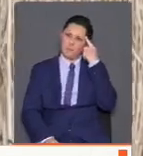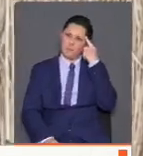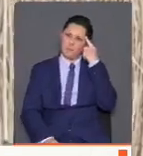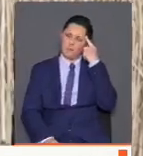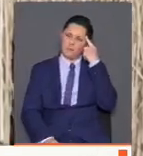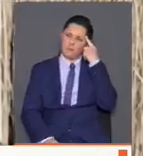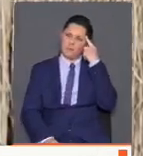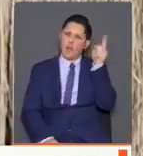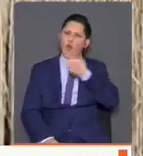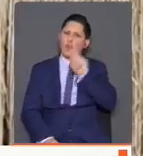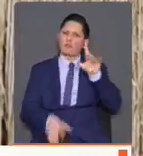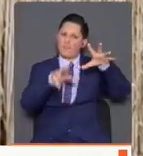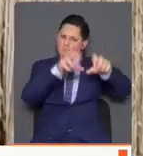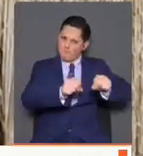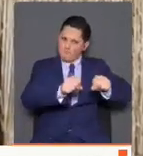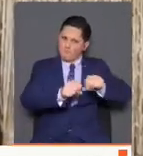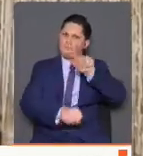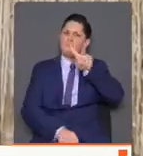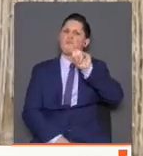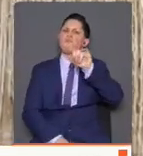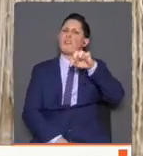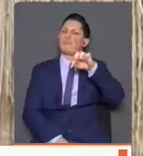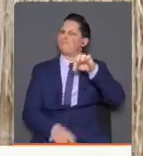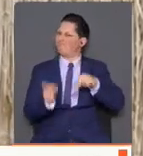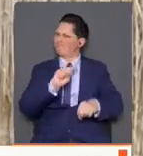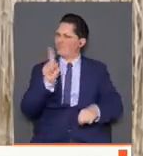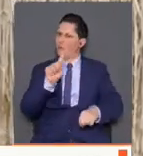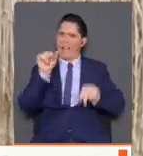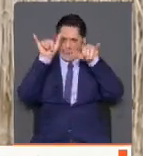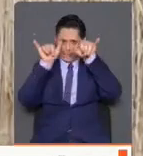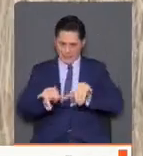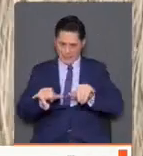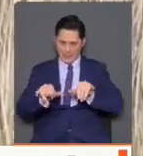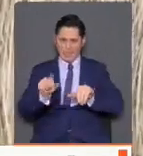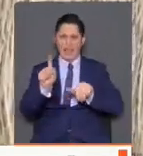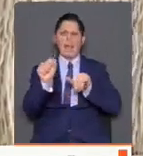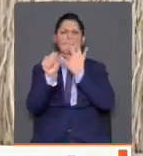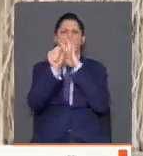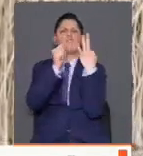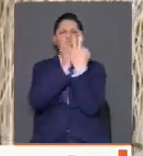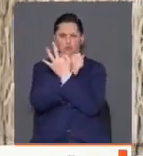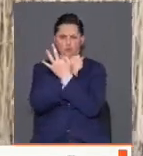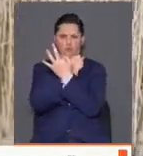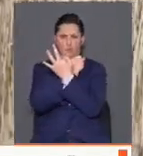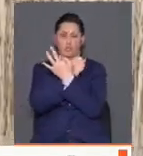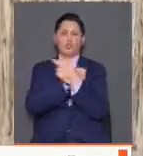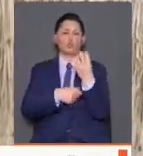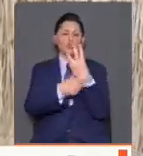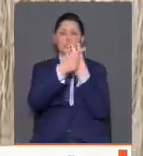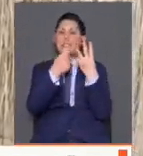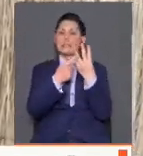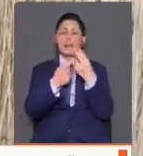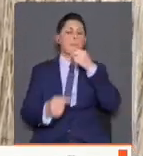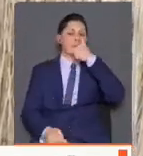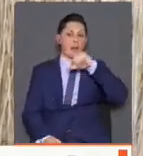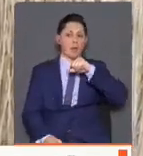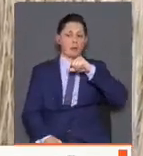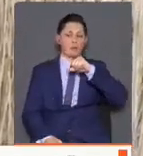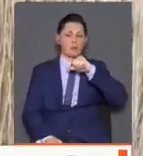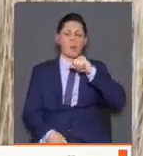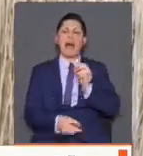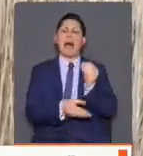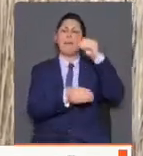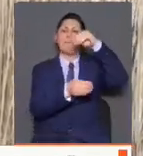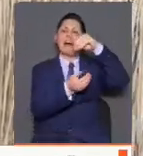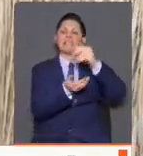no es una toma VIP, tenemos instalada una fundación acá que está abierta al público. Somos tres privados que han invertido distintos montos.